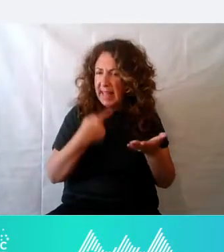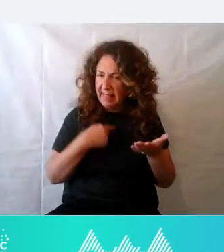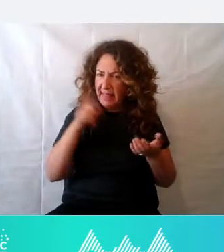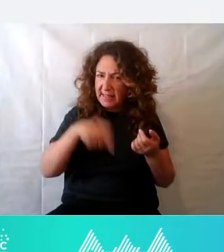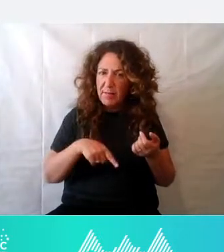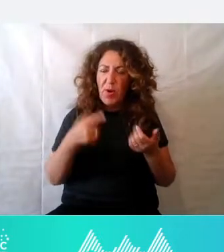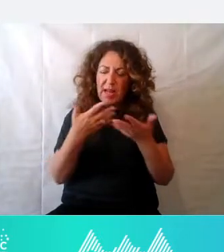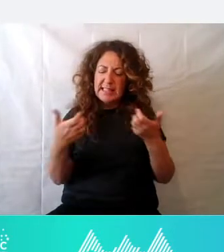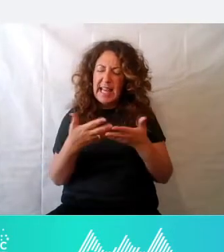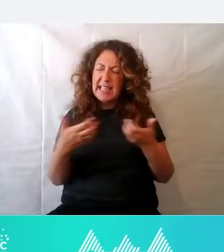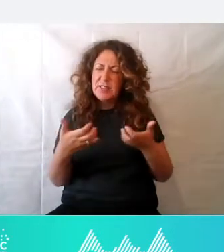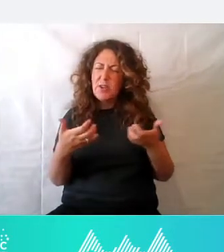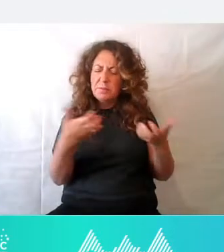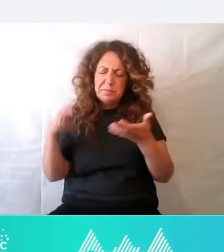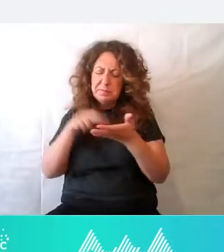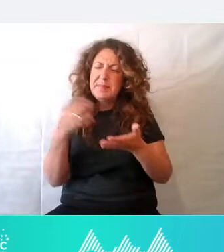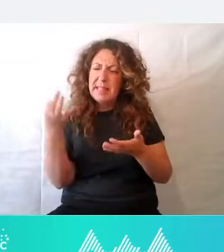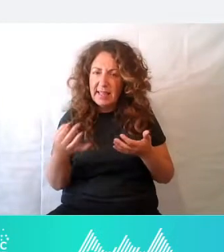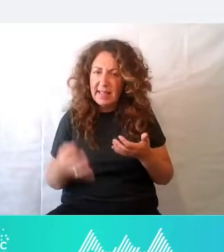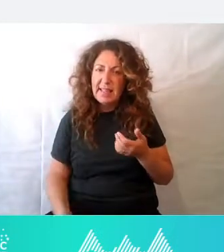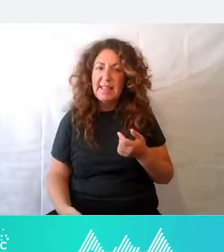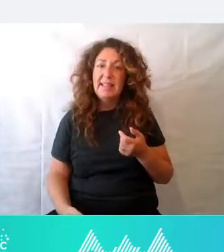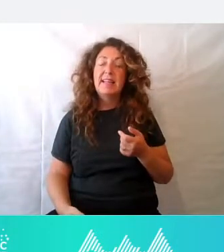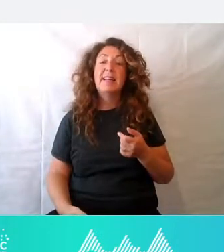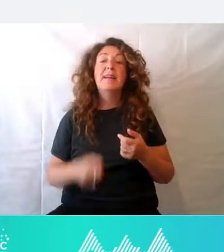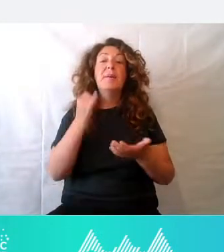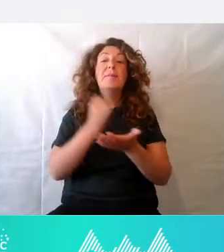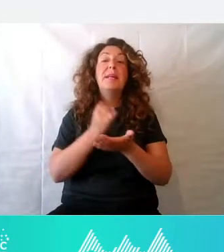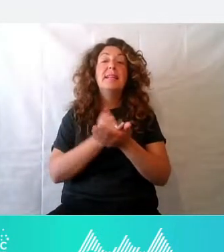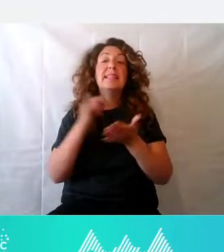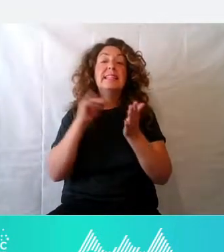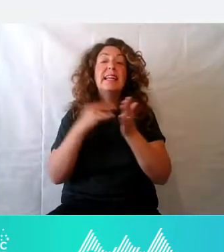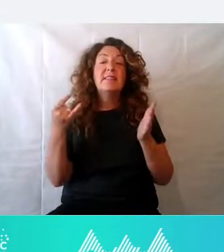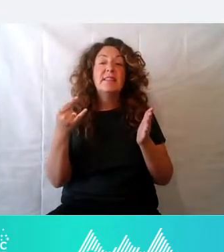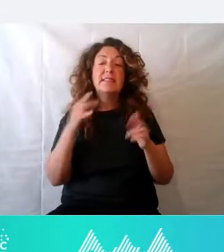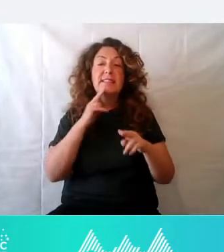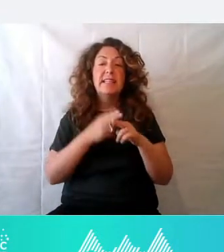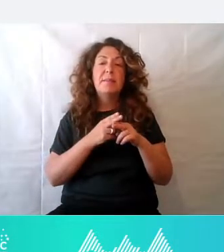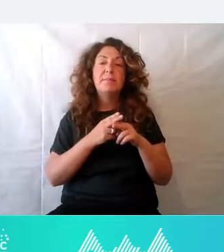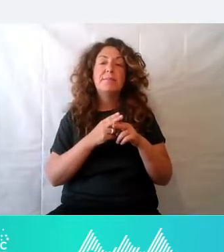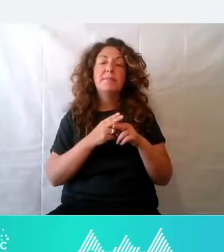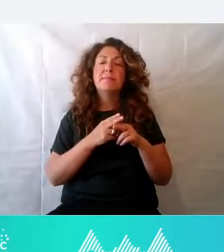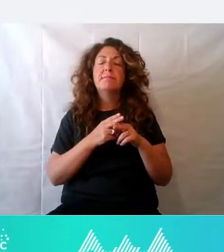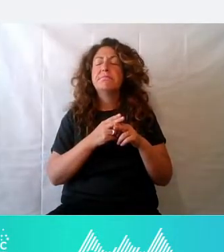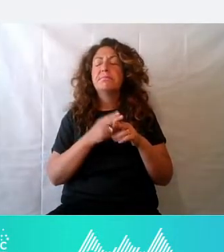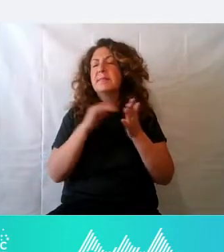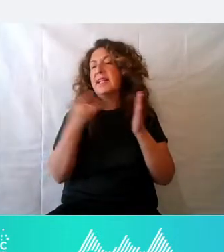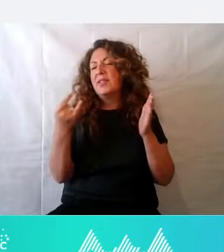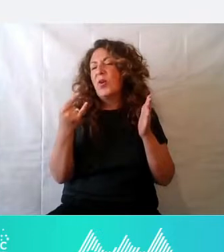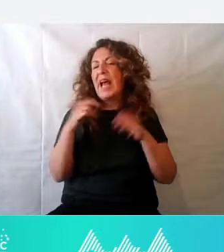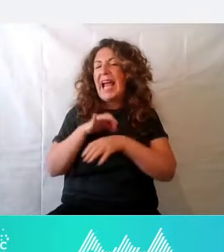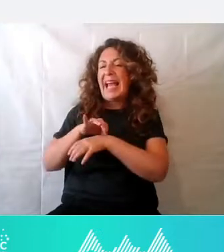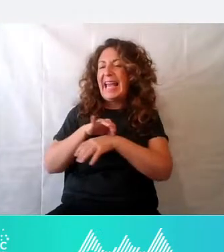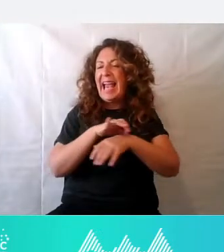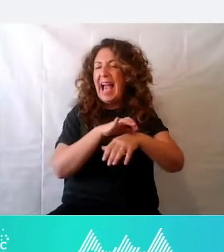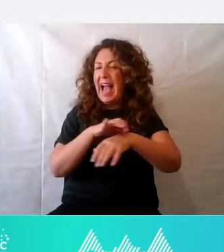manuscrito y en este caso concreto hicimos un piloto con una tecnología que es soundscape que es una tecnología de guiado a través